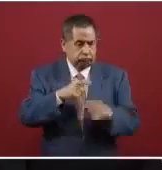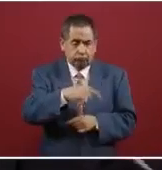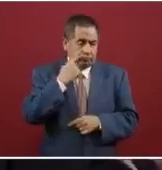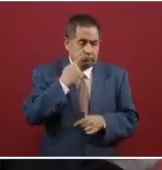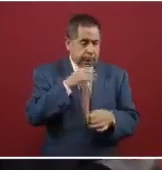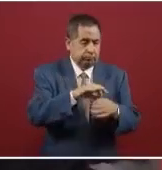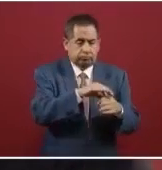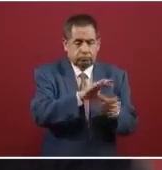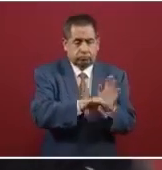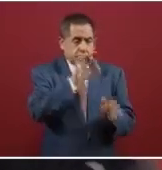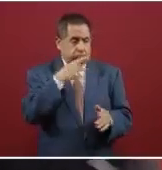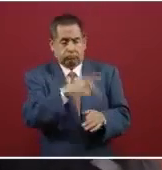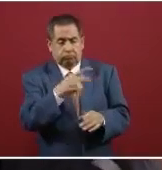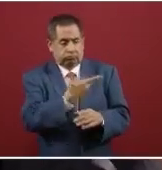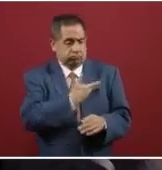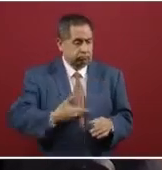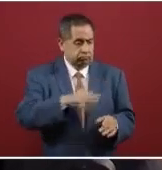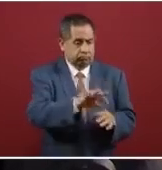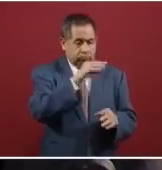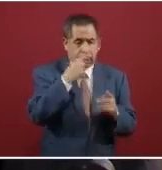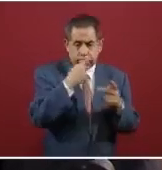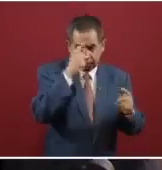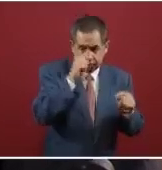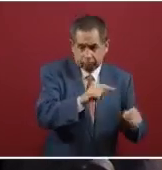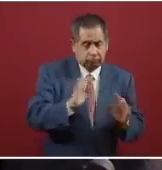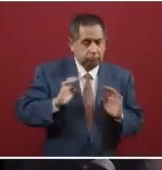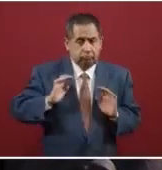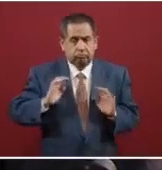eligieran al presidente.